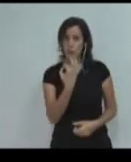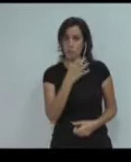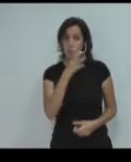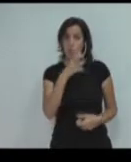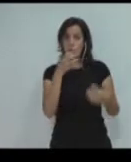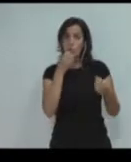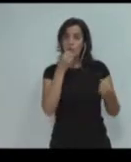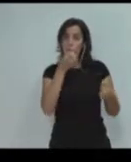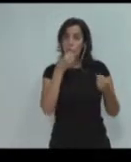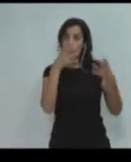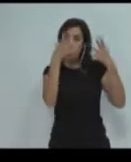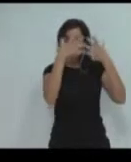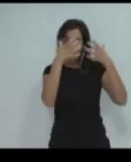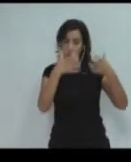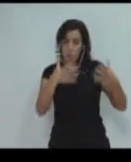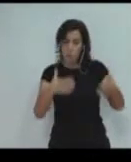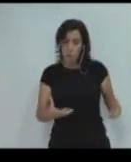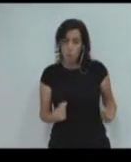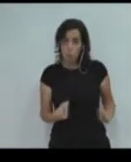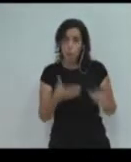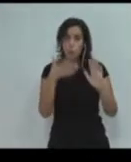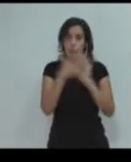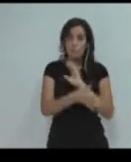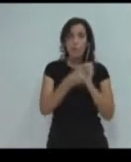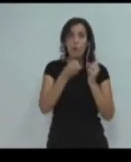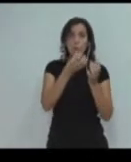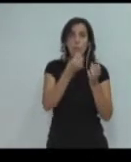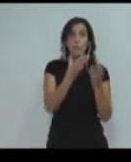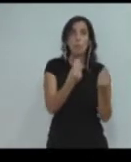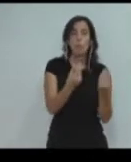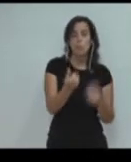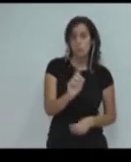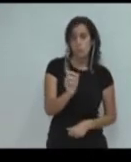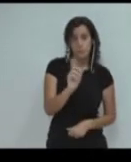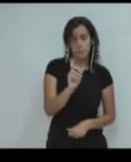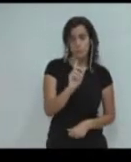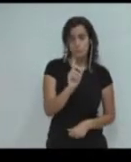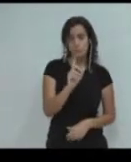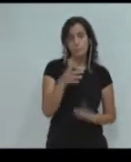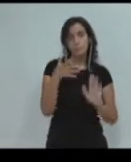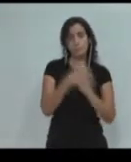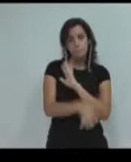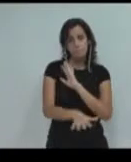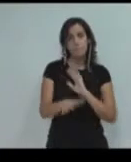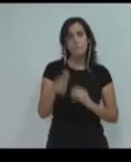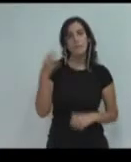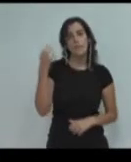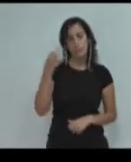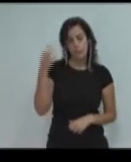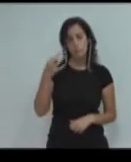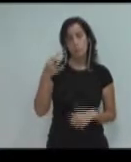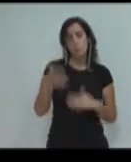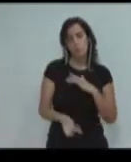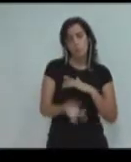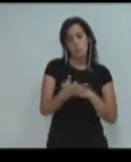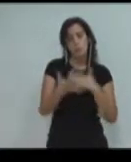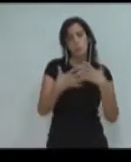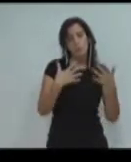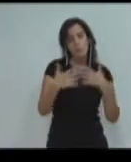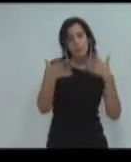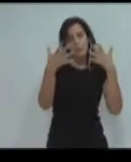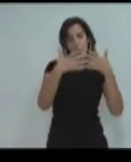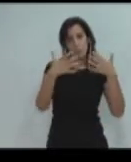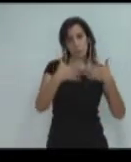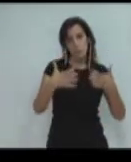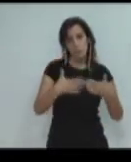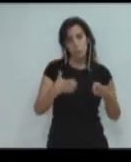información, mucho texto no significa mucha información, sino que deberíamos hacer textos que efectivamente tuviesen la